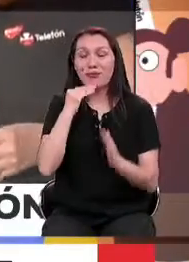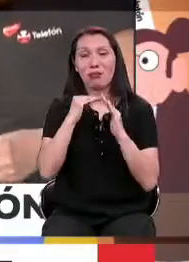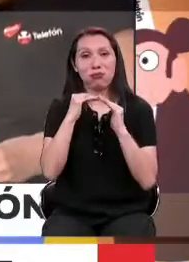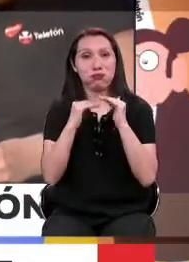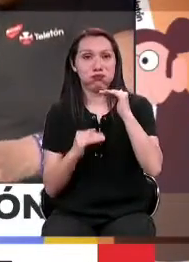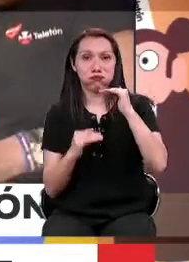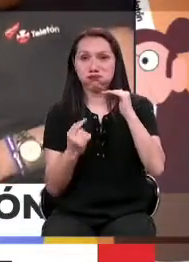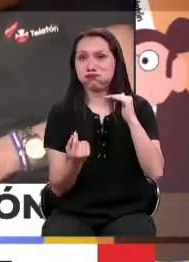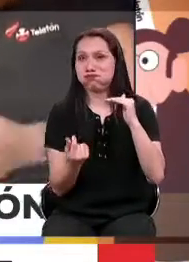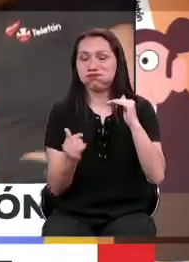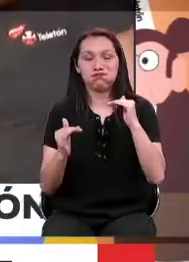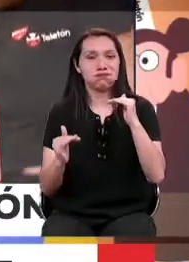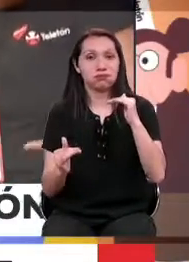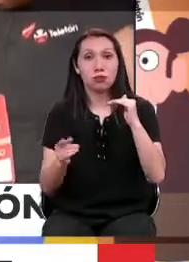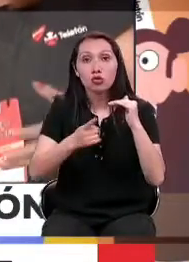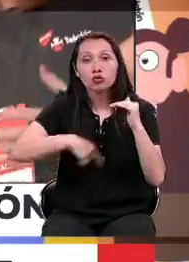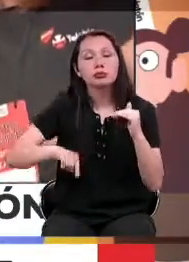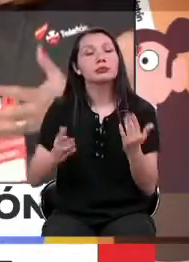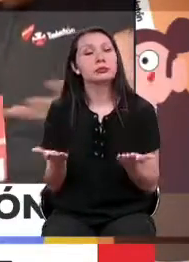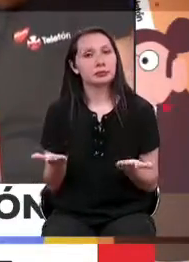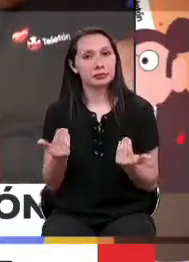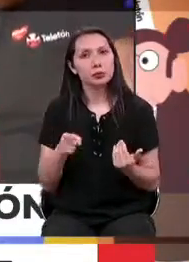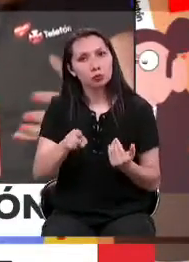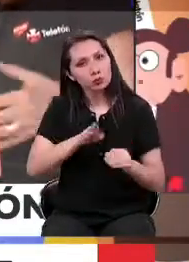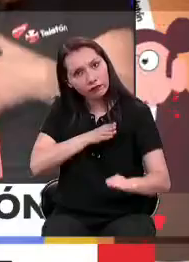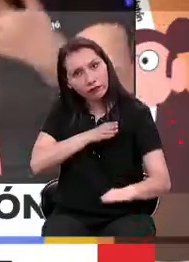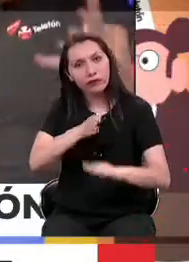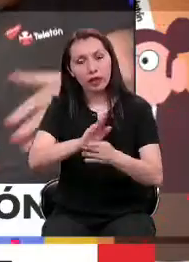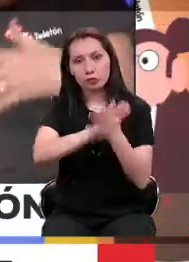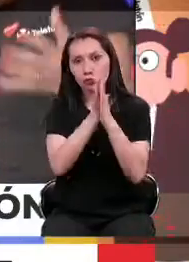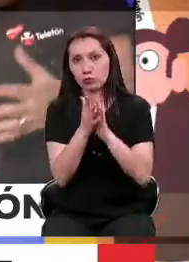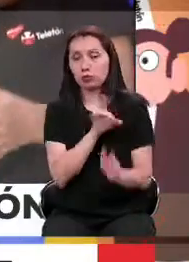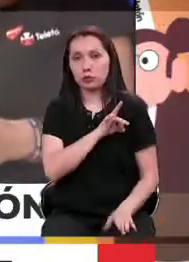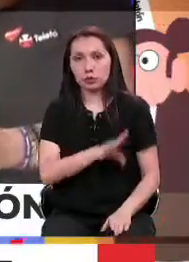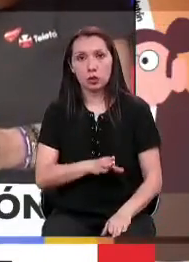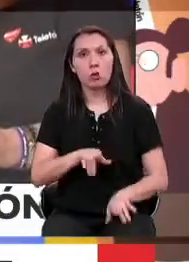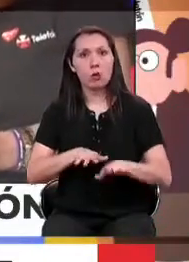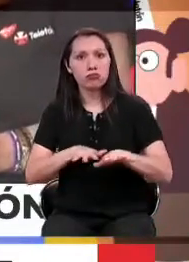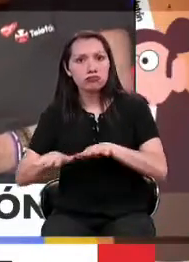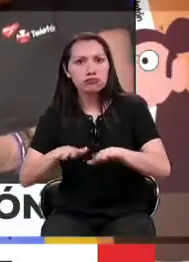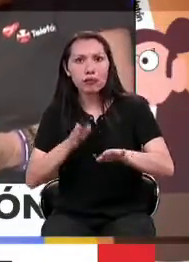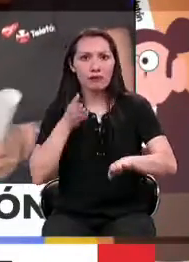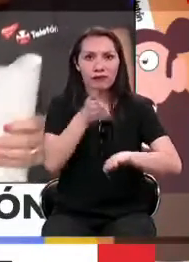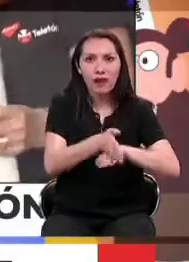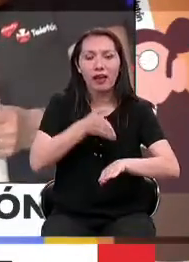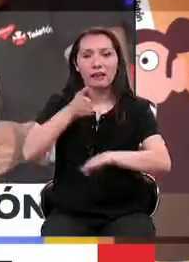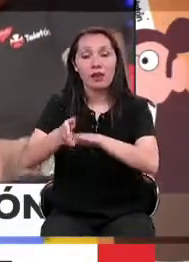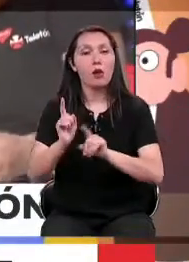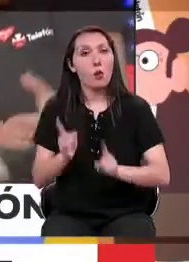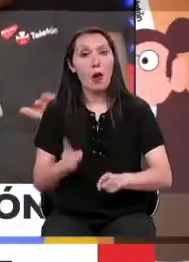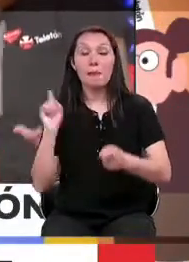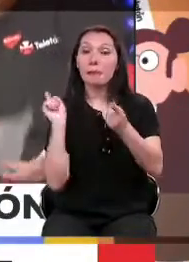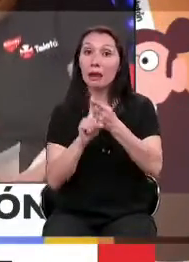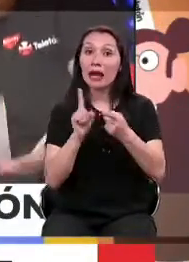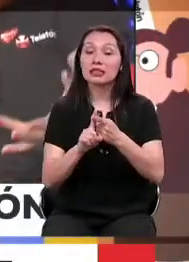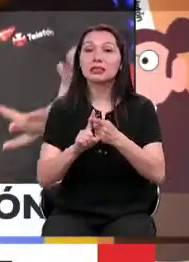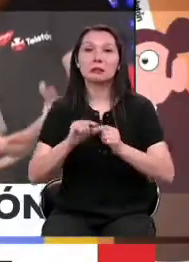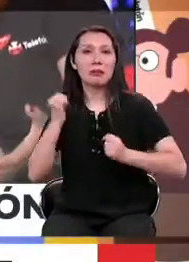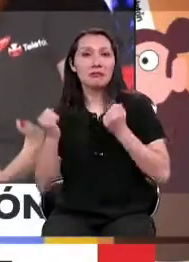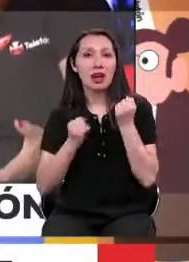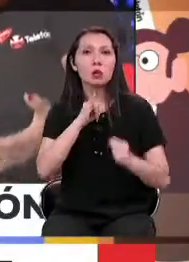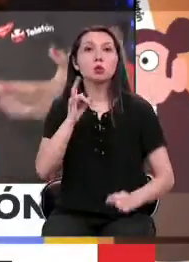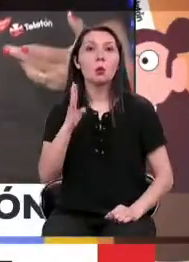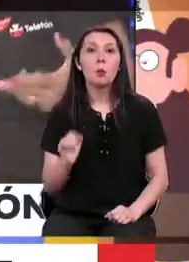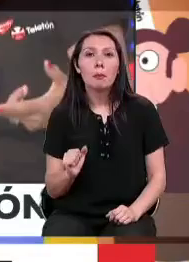baja. Nosotros necesitamos que se movilice todo Chile, así como se está movilizando para participar de la Zumbatón,